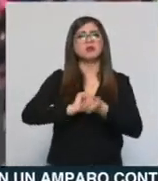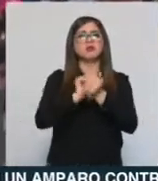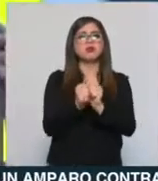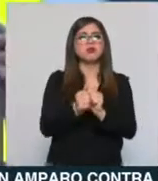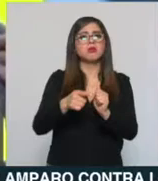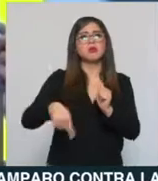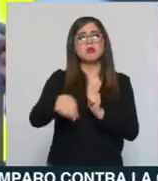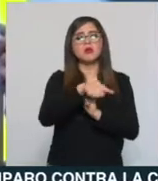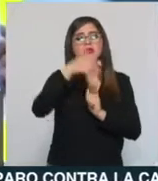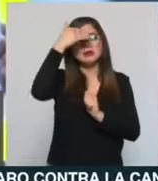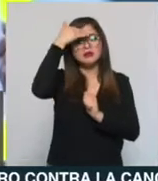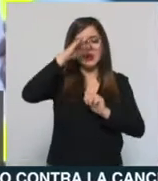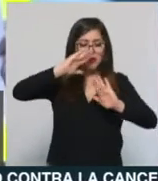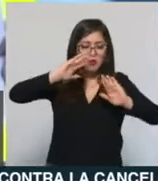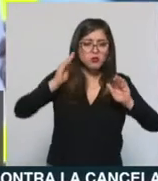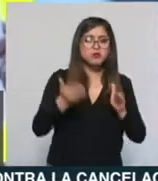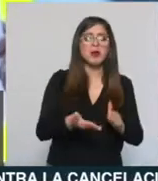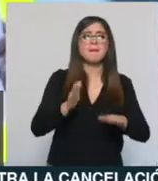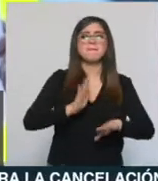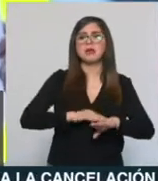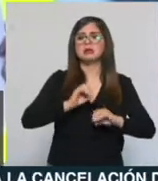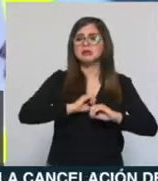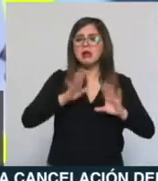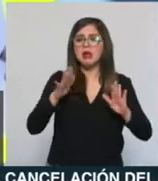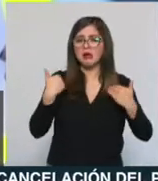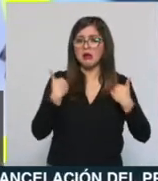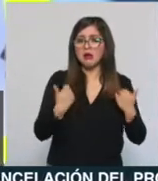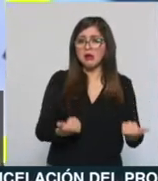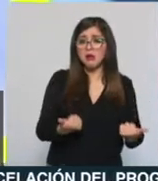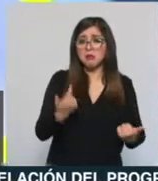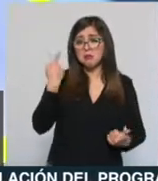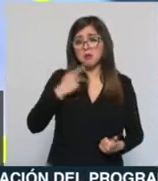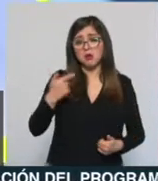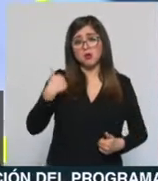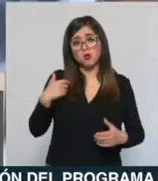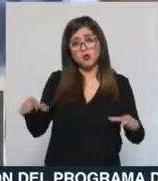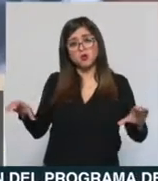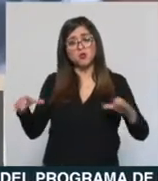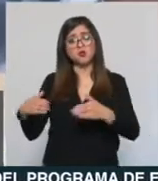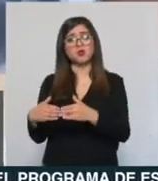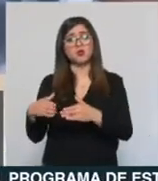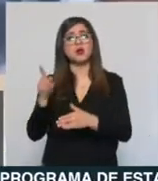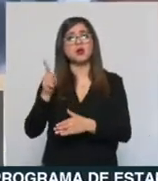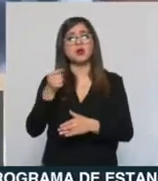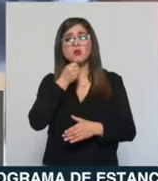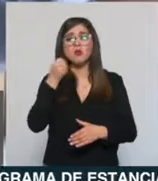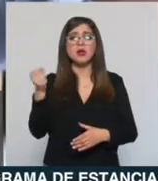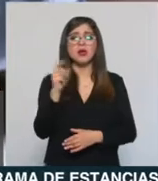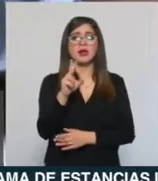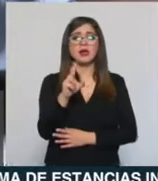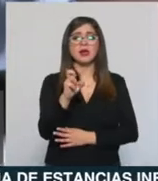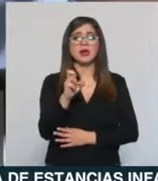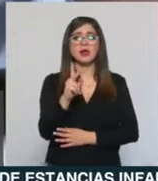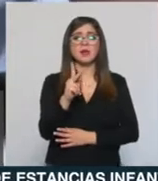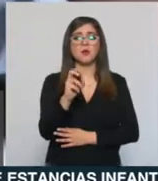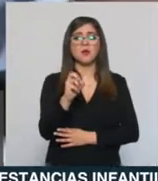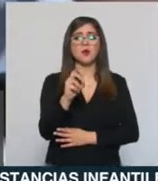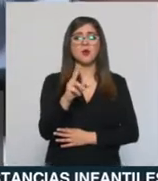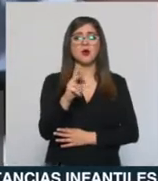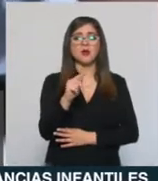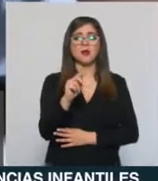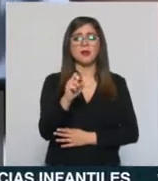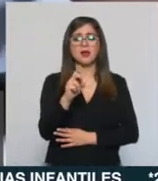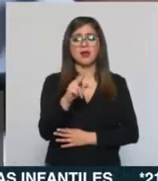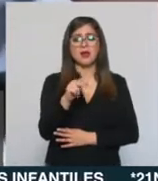una postura clara, pero pues también comentarles que yo pertenezco al colectivo de Reporteras en Guardia, que también estamos haciendo